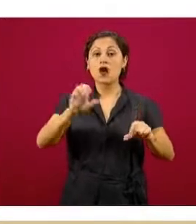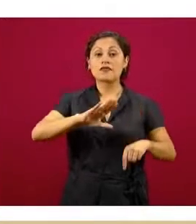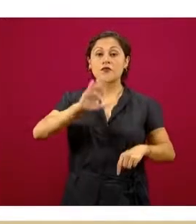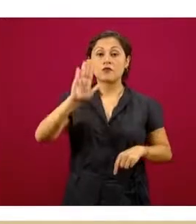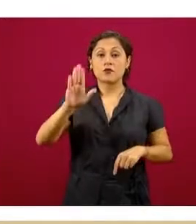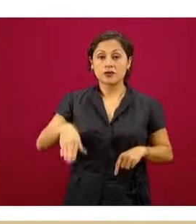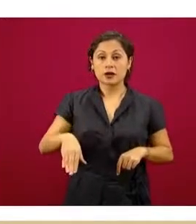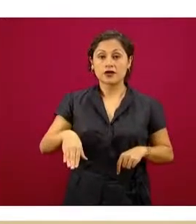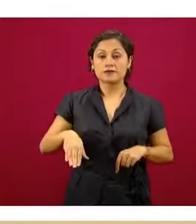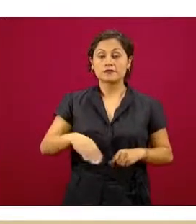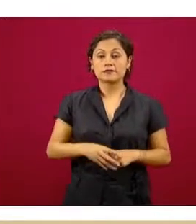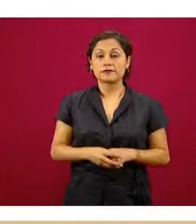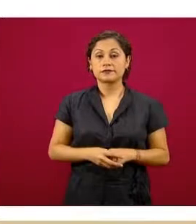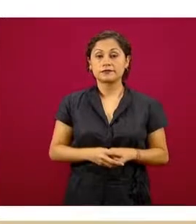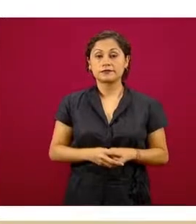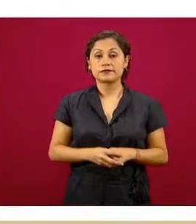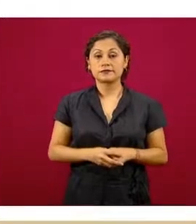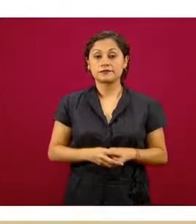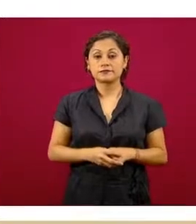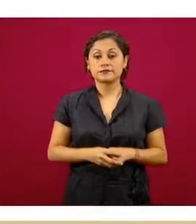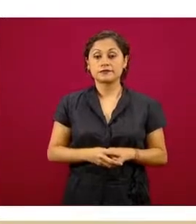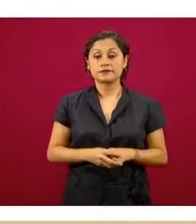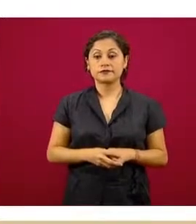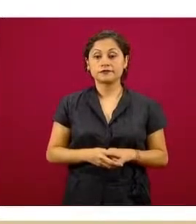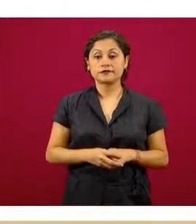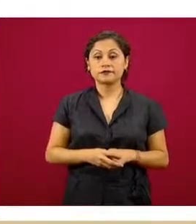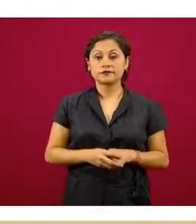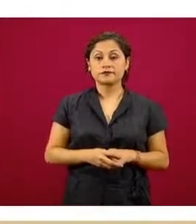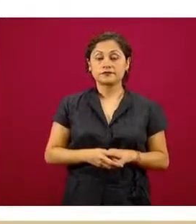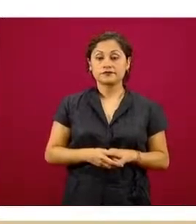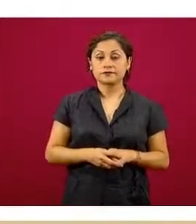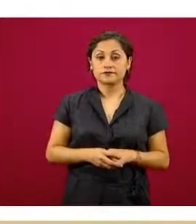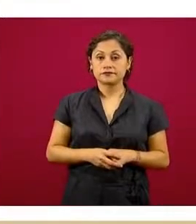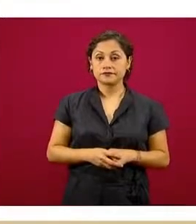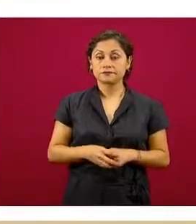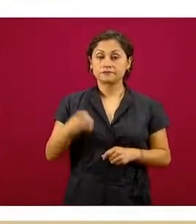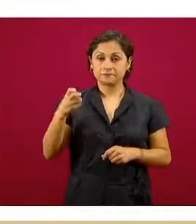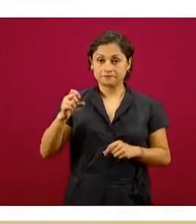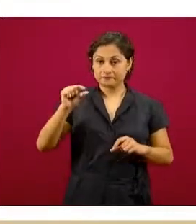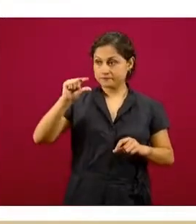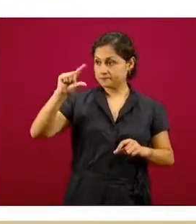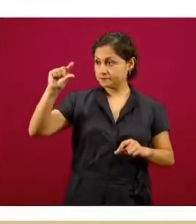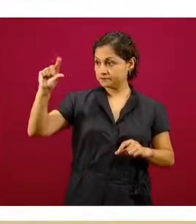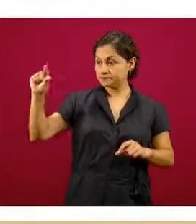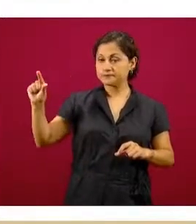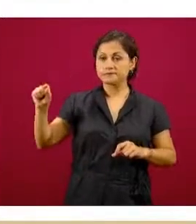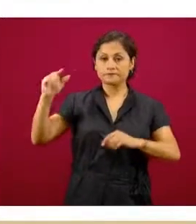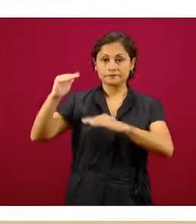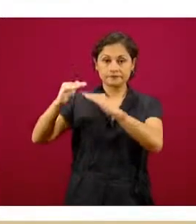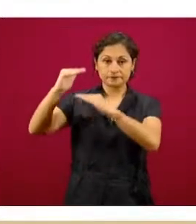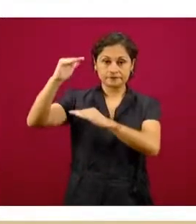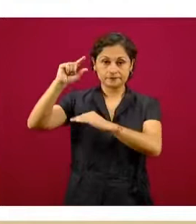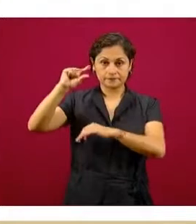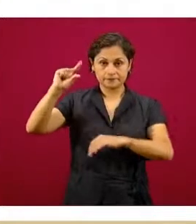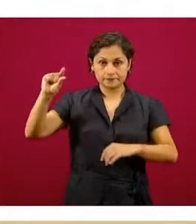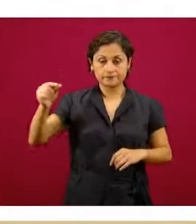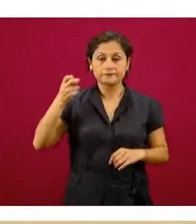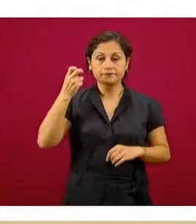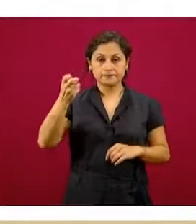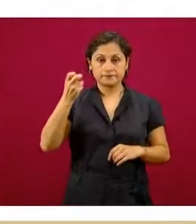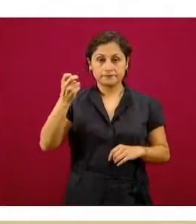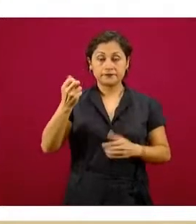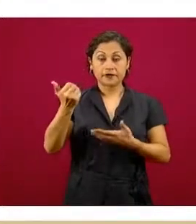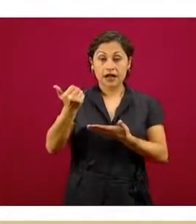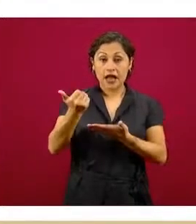son estas barras apiladas de color naranja claro que están sobre las barras azules oscuras que representan